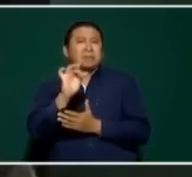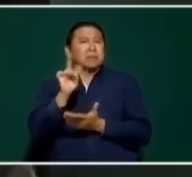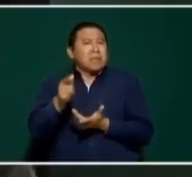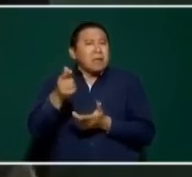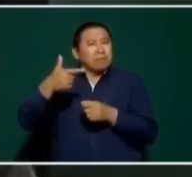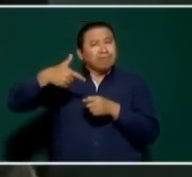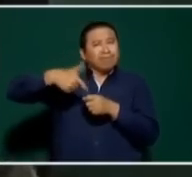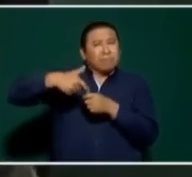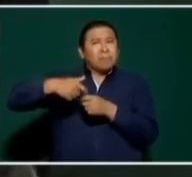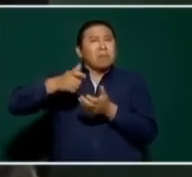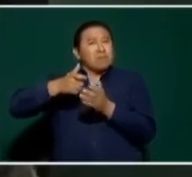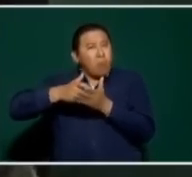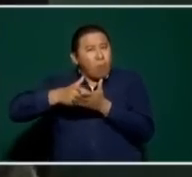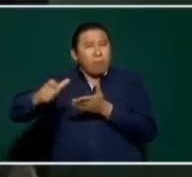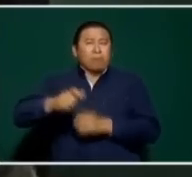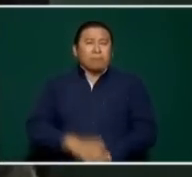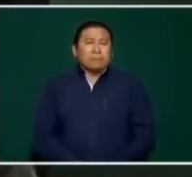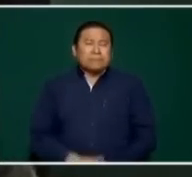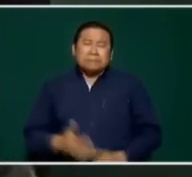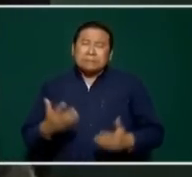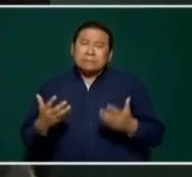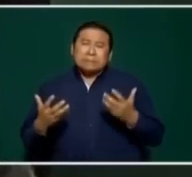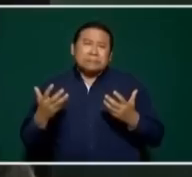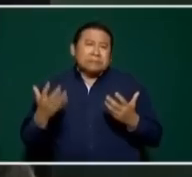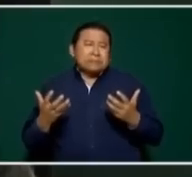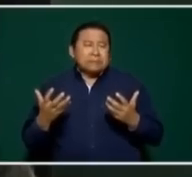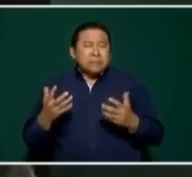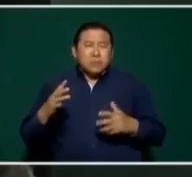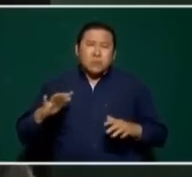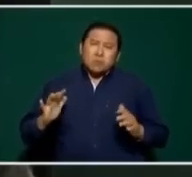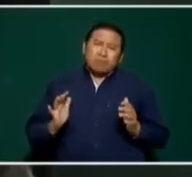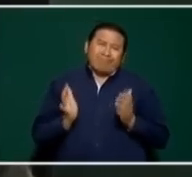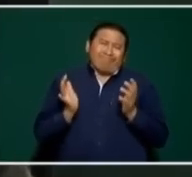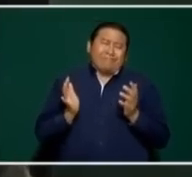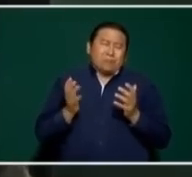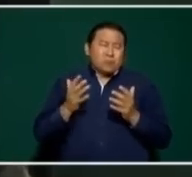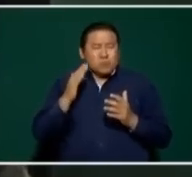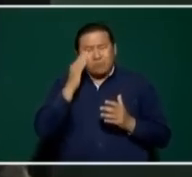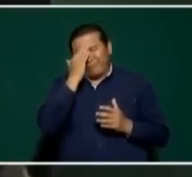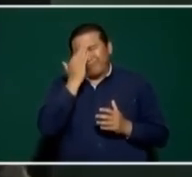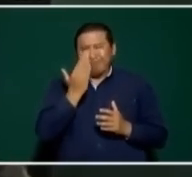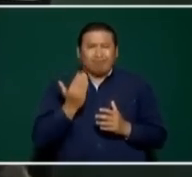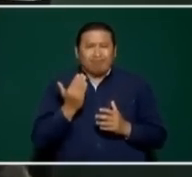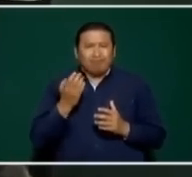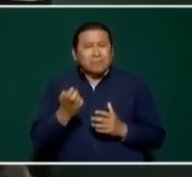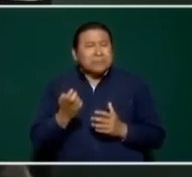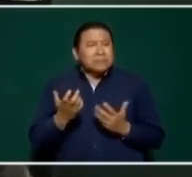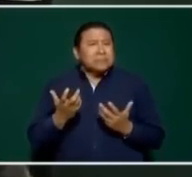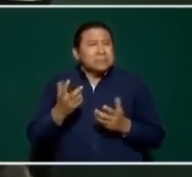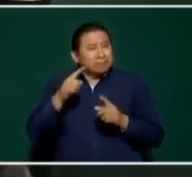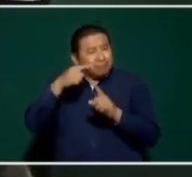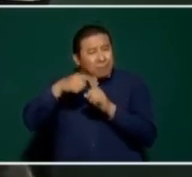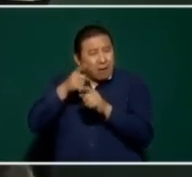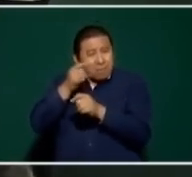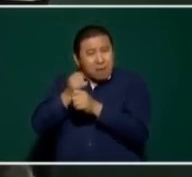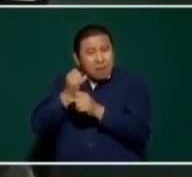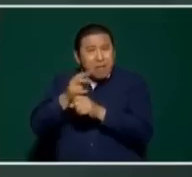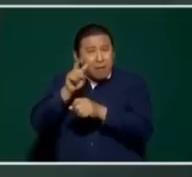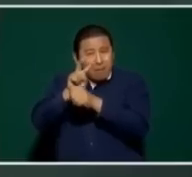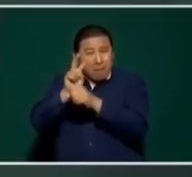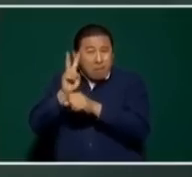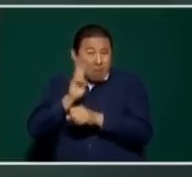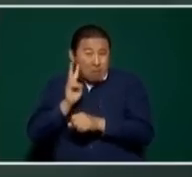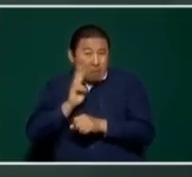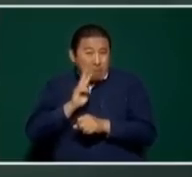30% del combustible. Un caso verdaderamente escandaloso, y fueron parte de los resultados de la